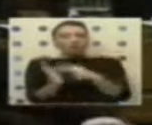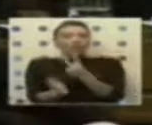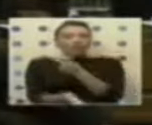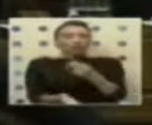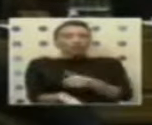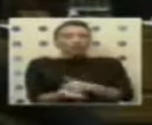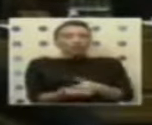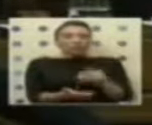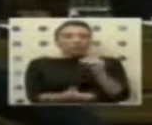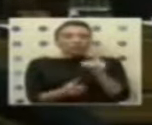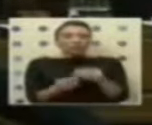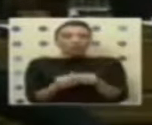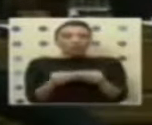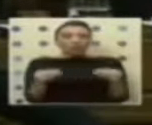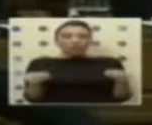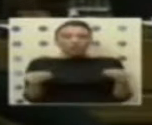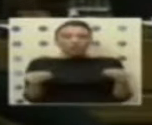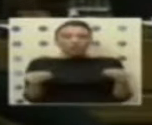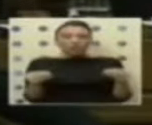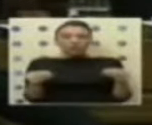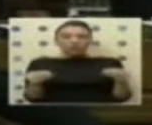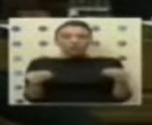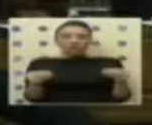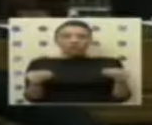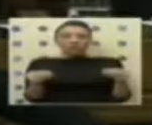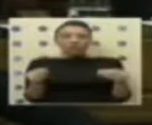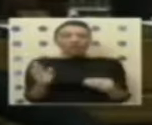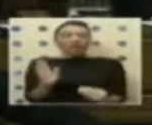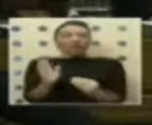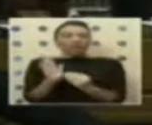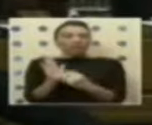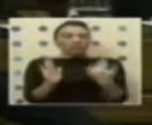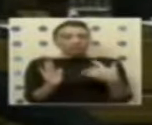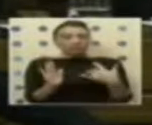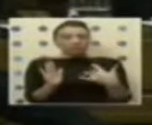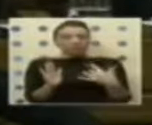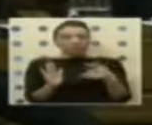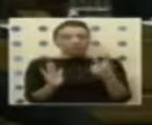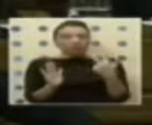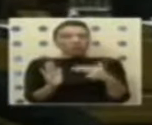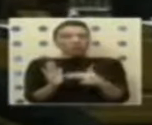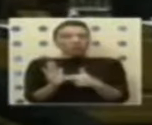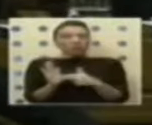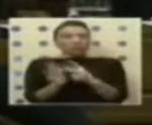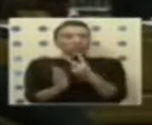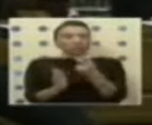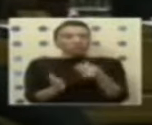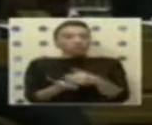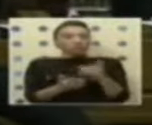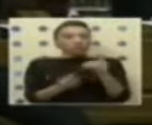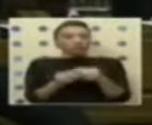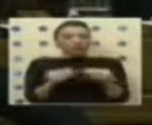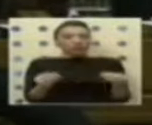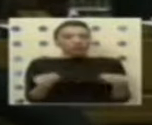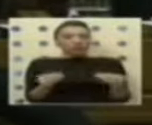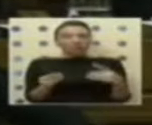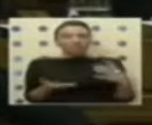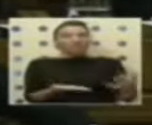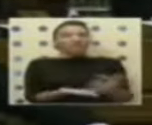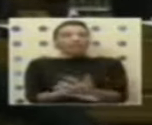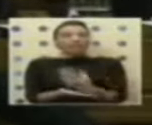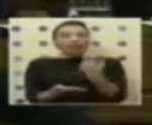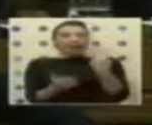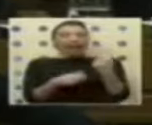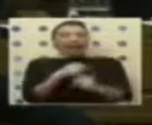de dólares, que es un dato importante decir que esos 8.200 millones de dólares presuntamente se van a recaudar en el año